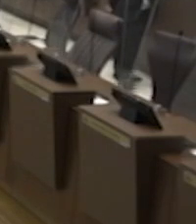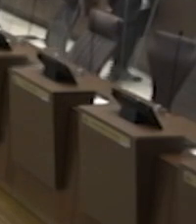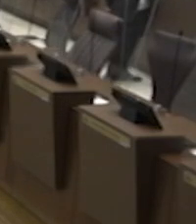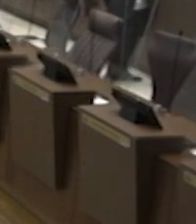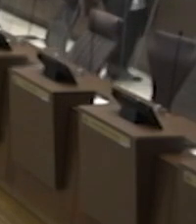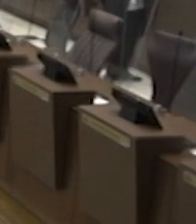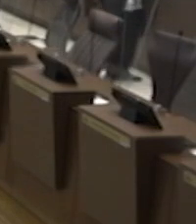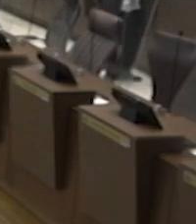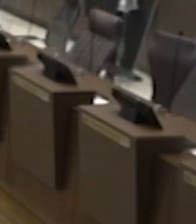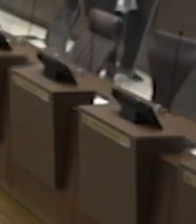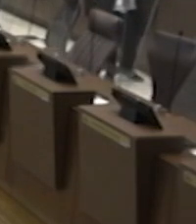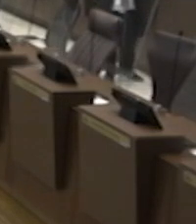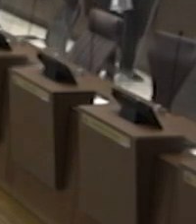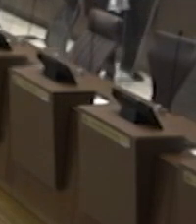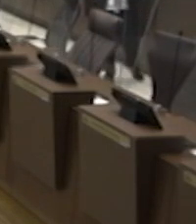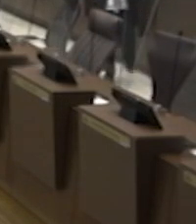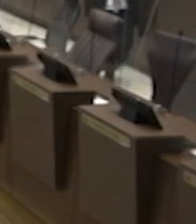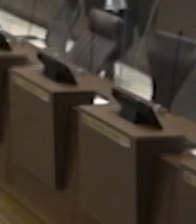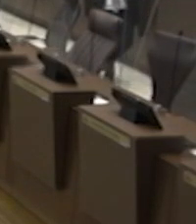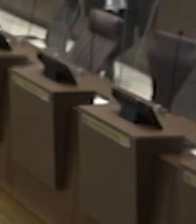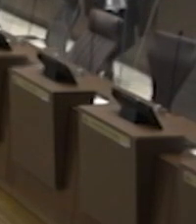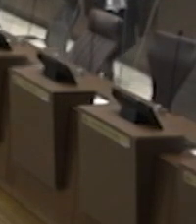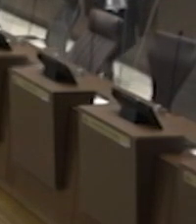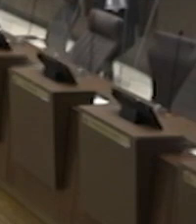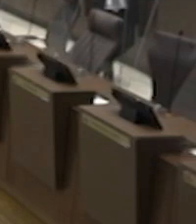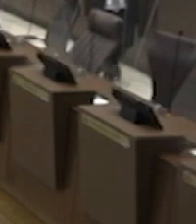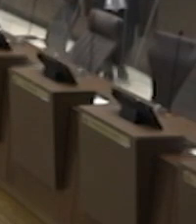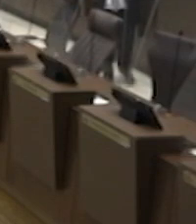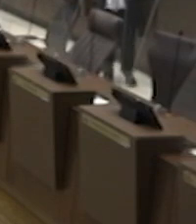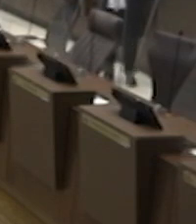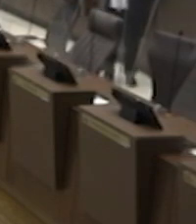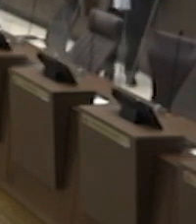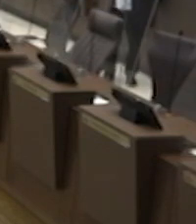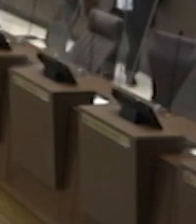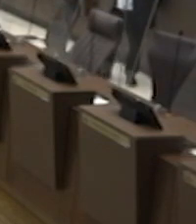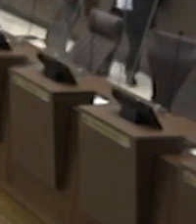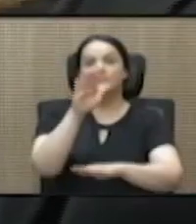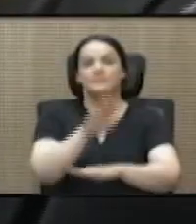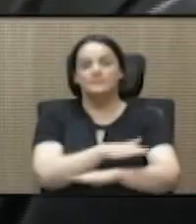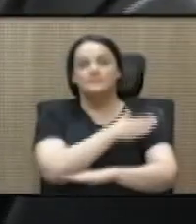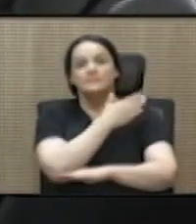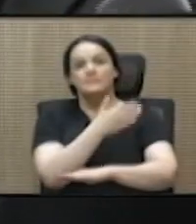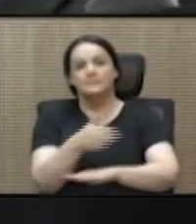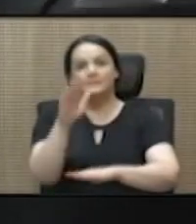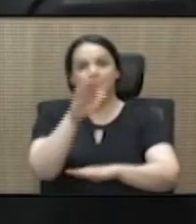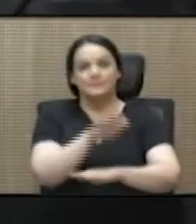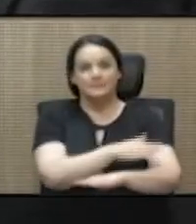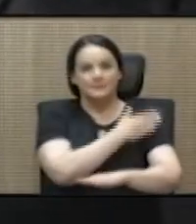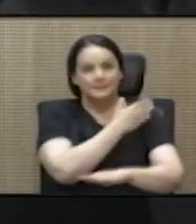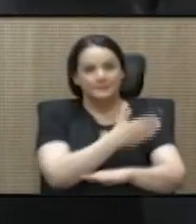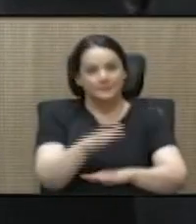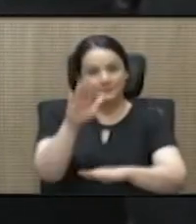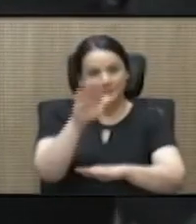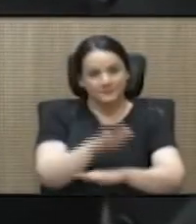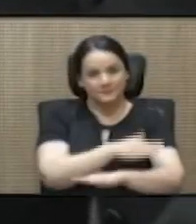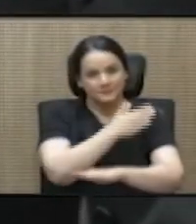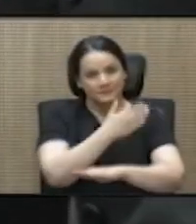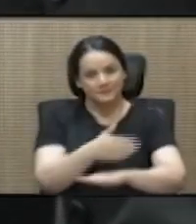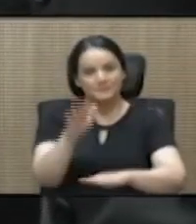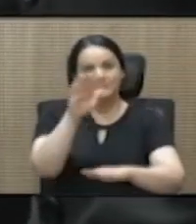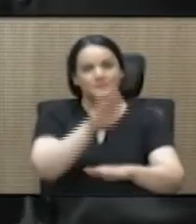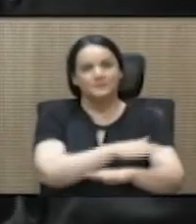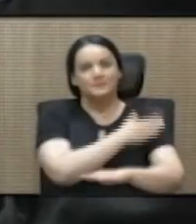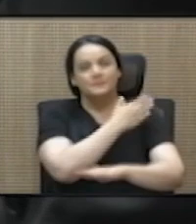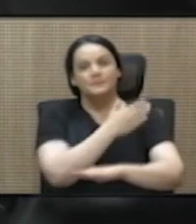el presidente de la República, Carlos Alvarado, rindió cuentas a los costarricenses ante los diputados sobre su